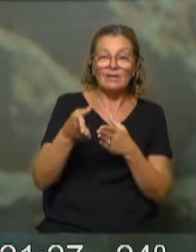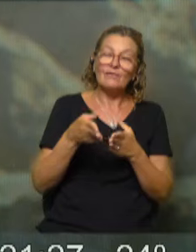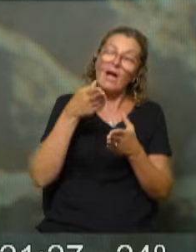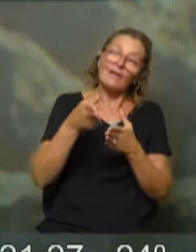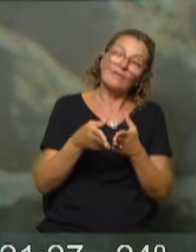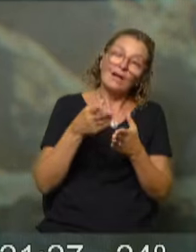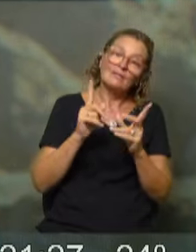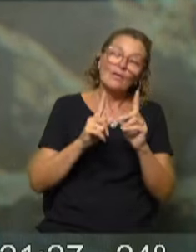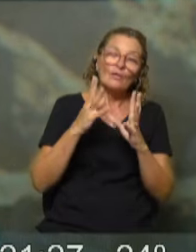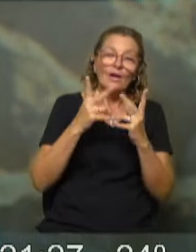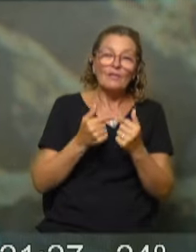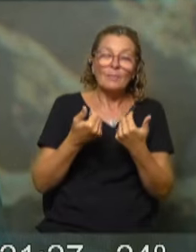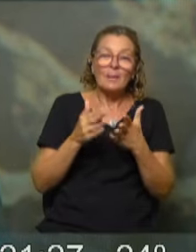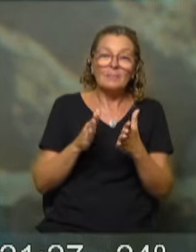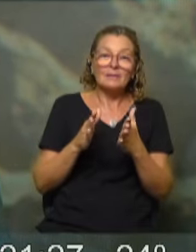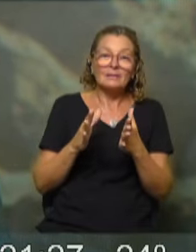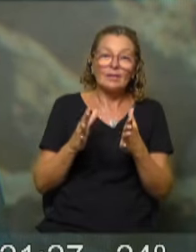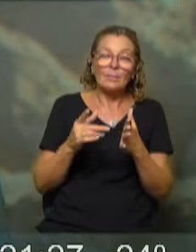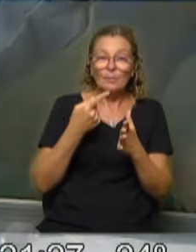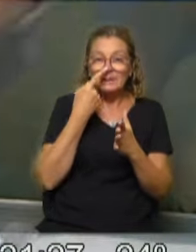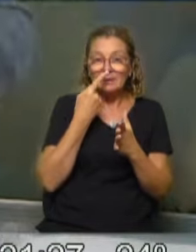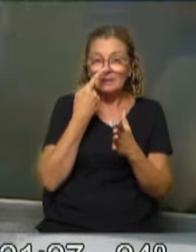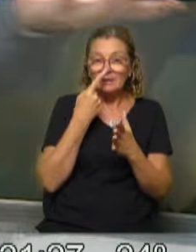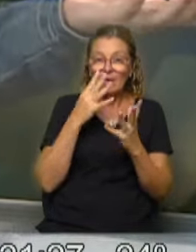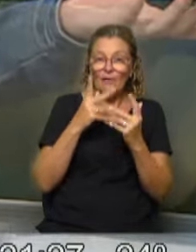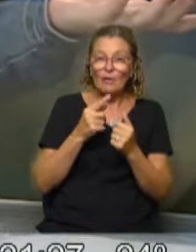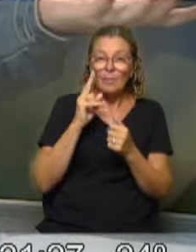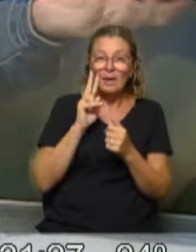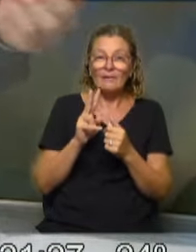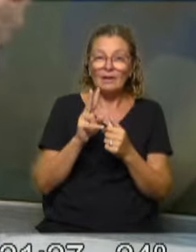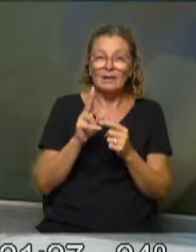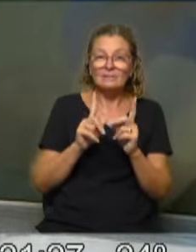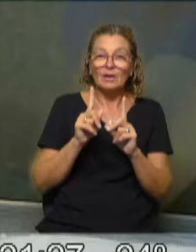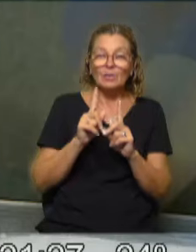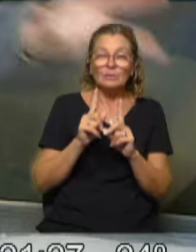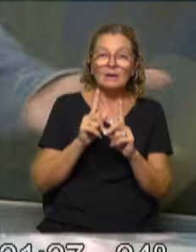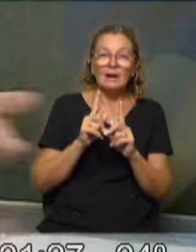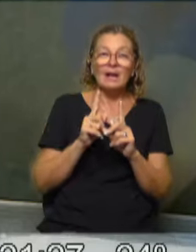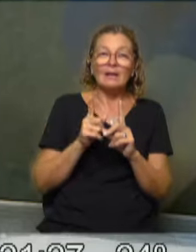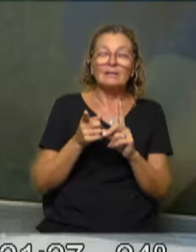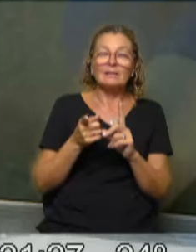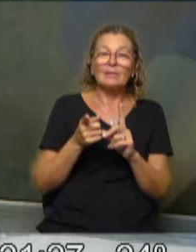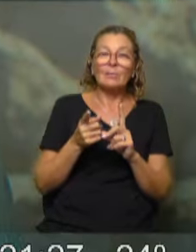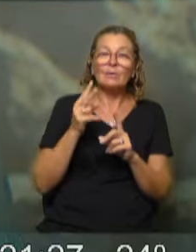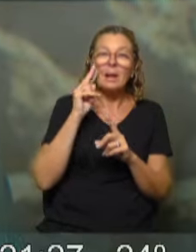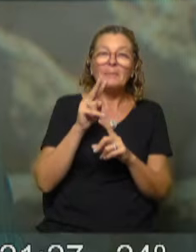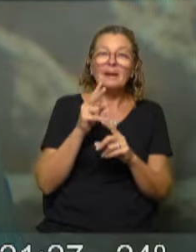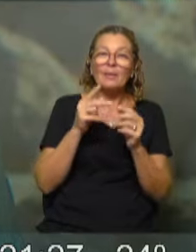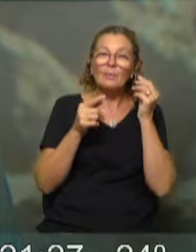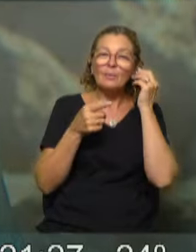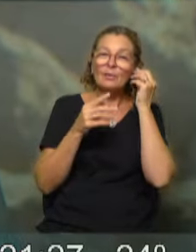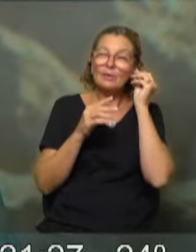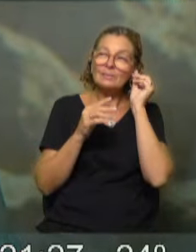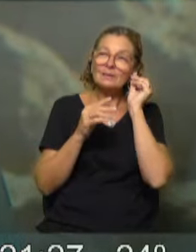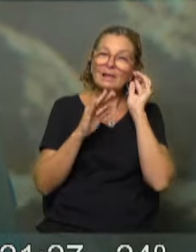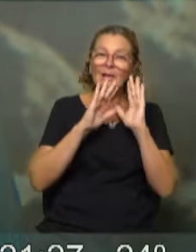de alguna manera empieza una... ¿Te interesaba su visión, su punto de vista, o sea, su Sí, su tiene, gusto. Tiene una mirada muy particular del mundo.